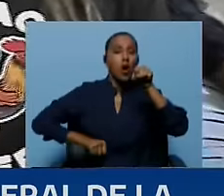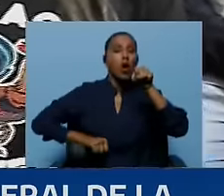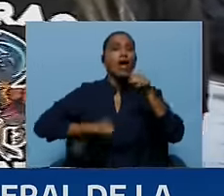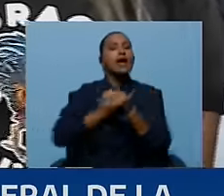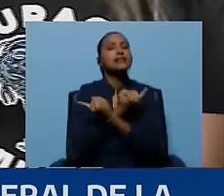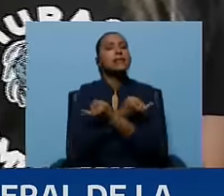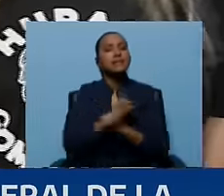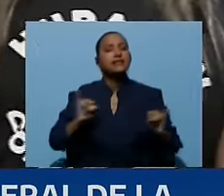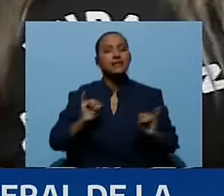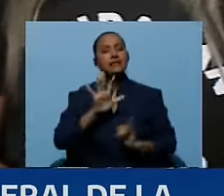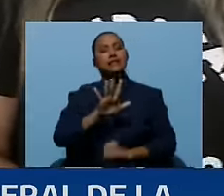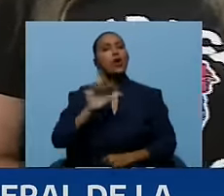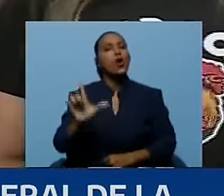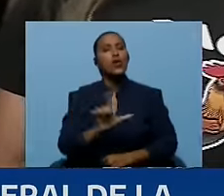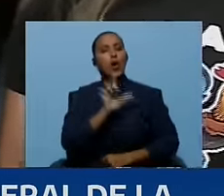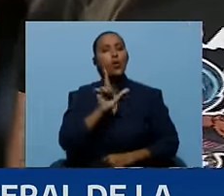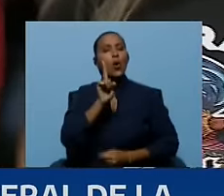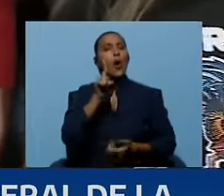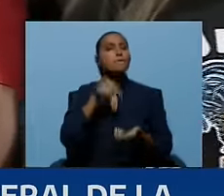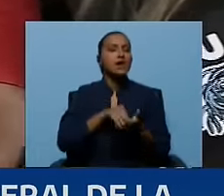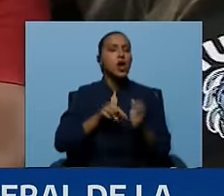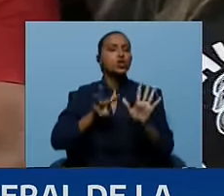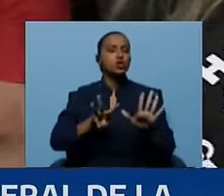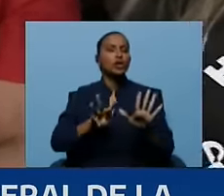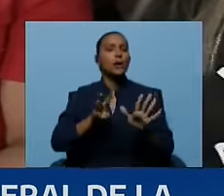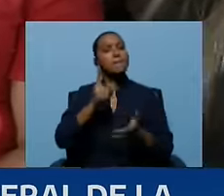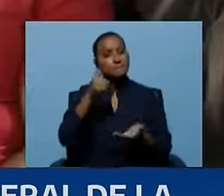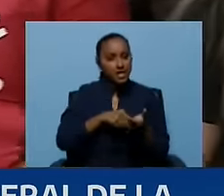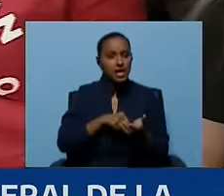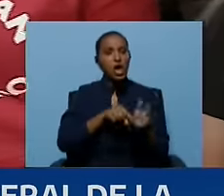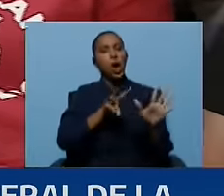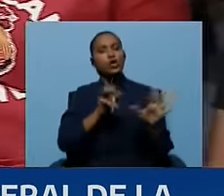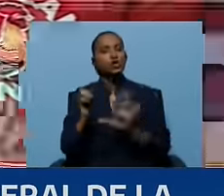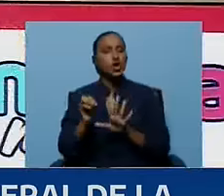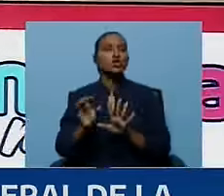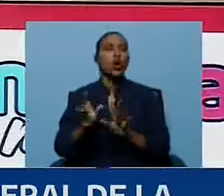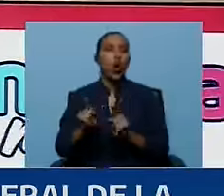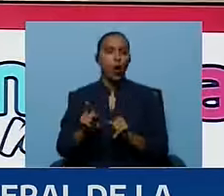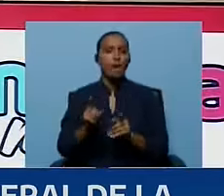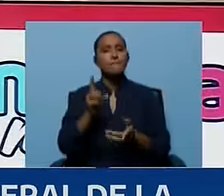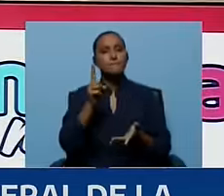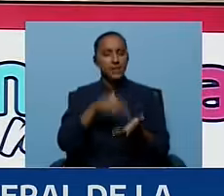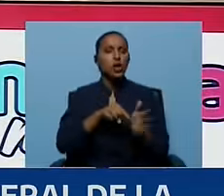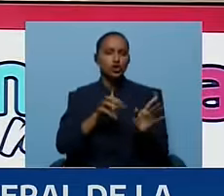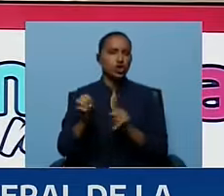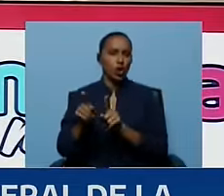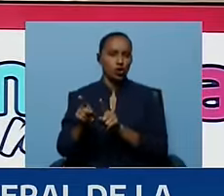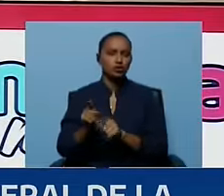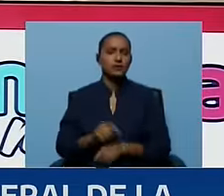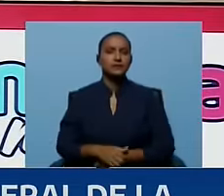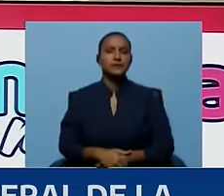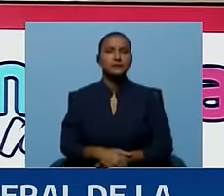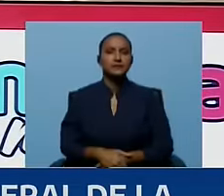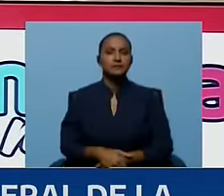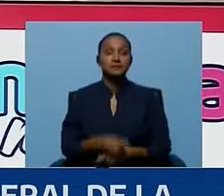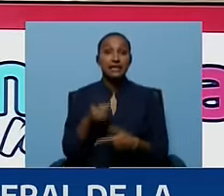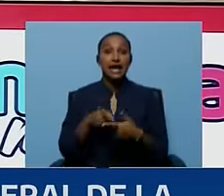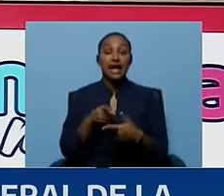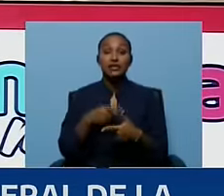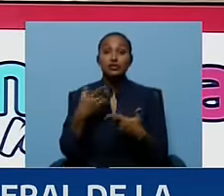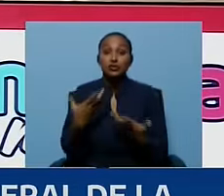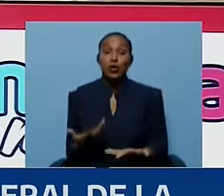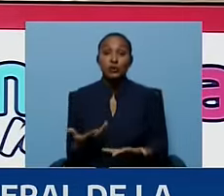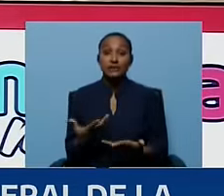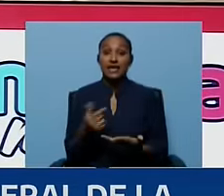1811, siempre tuvieron el concepto de patria nuestra americana. Y le correspondió a Bolívar